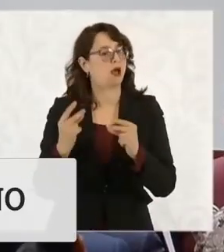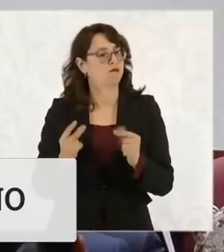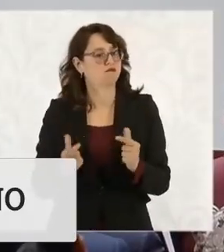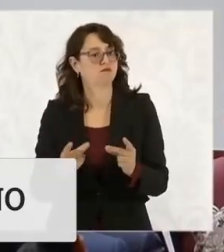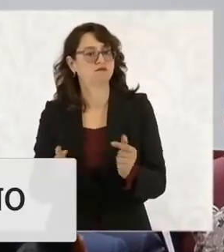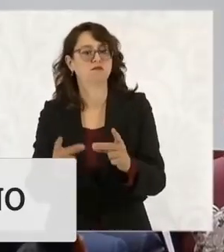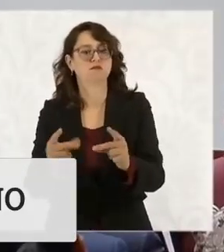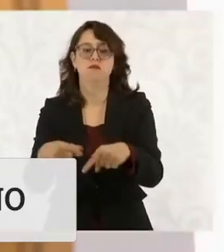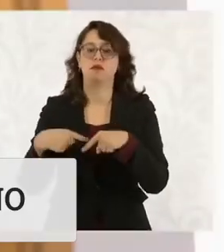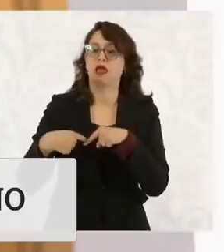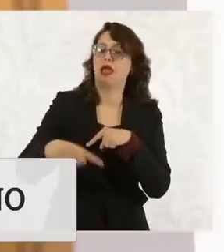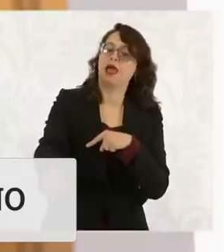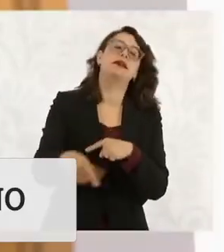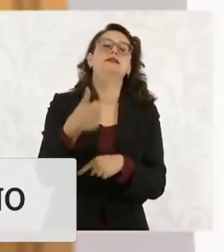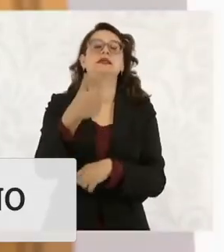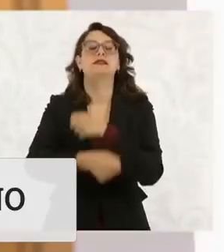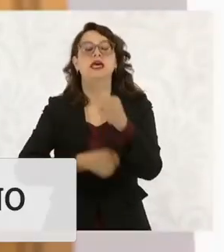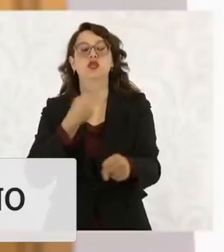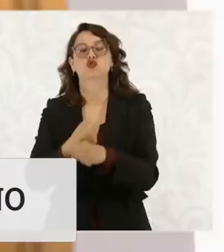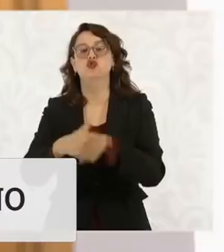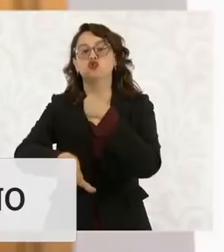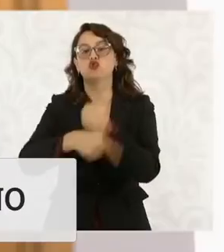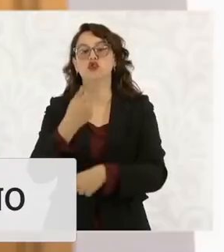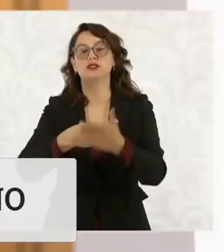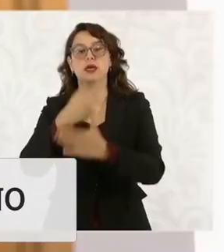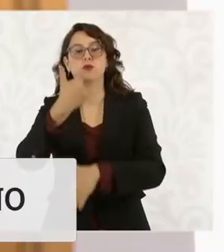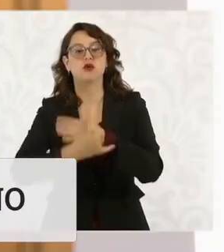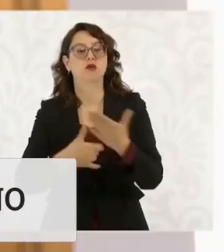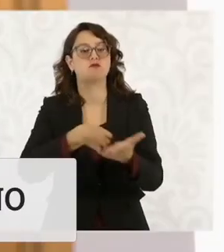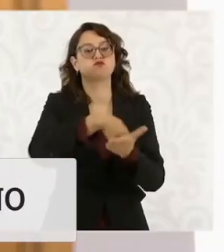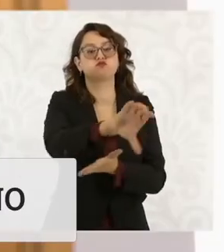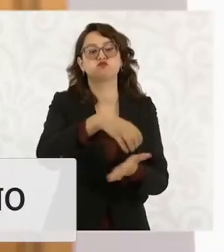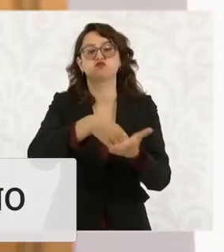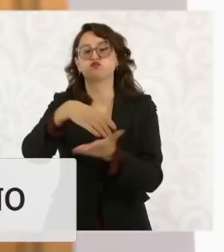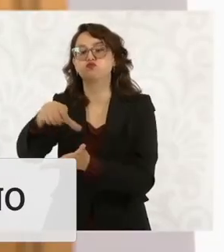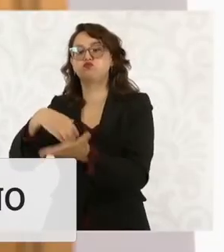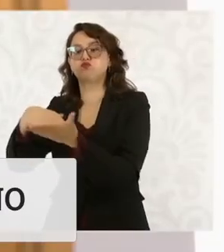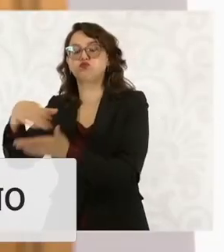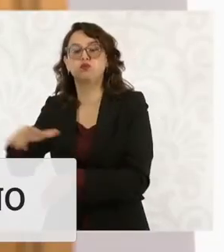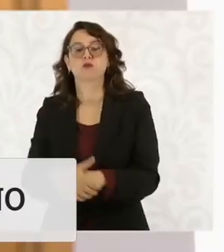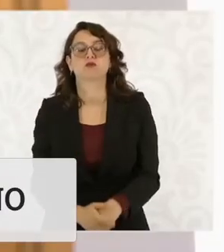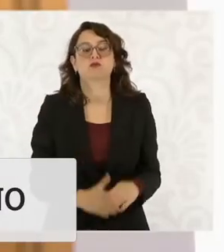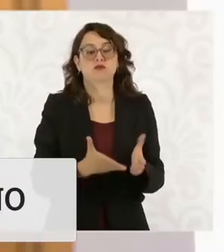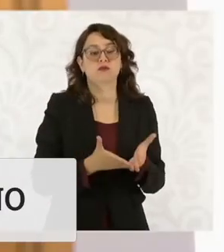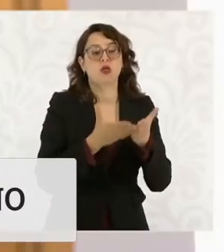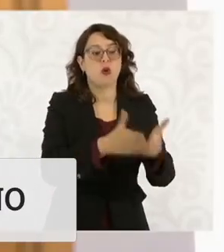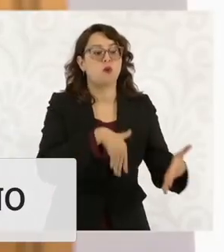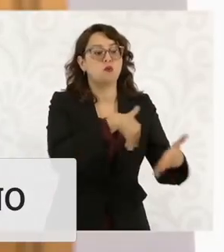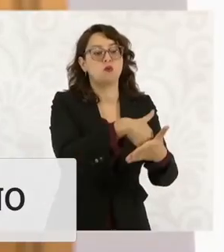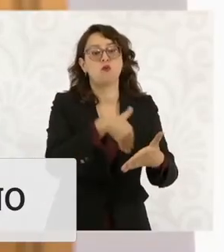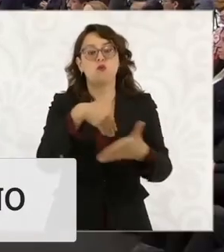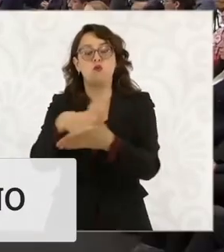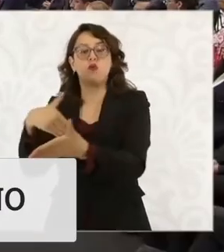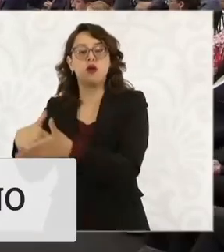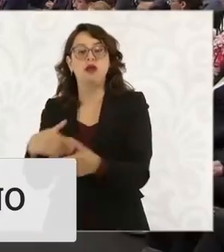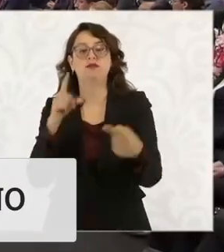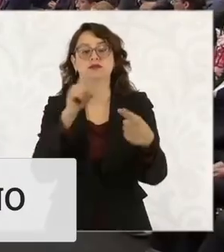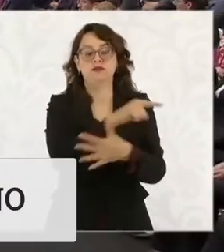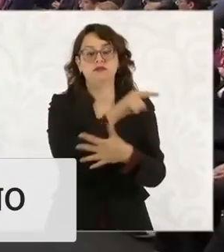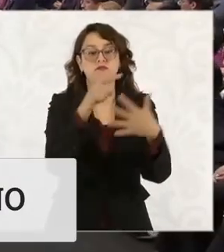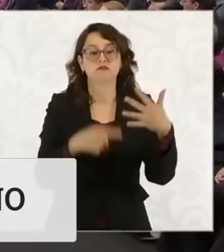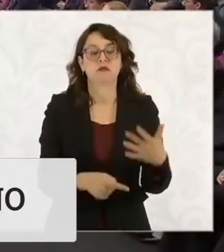vamos a invertir en 12 proyectos, ampliación y mejoramiento de los puertos de Guaymas, Manzanillo, Lázaro